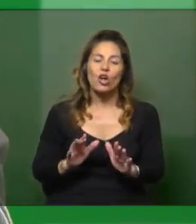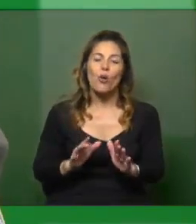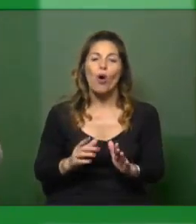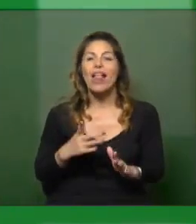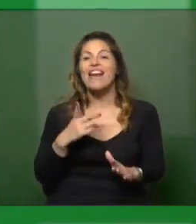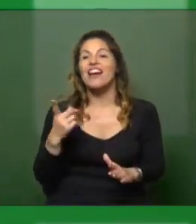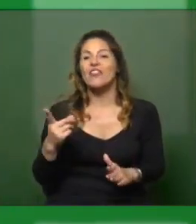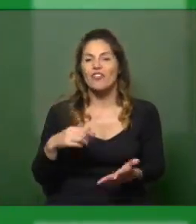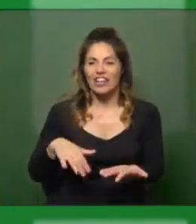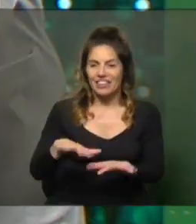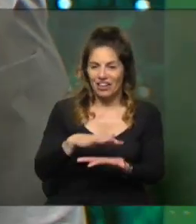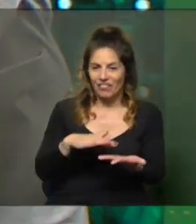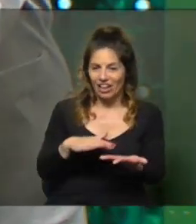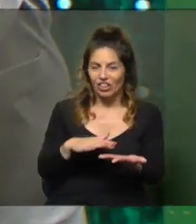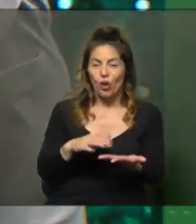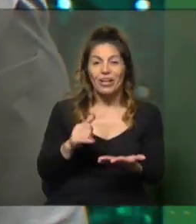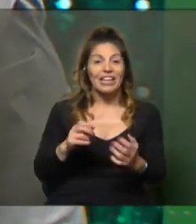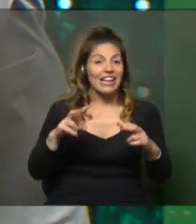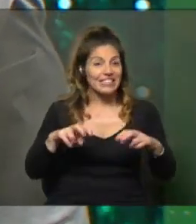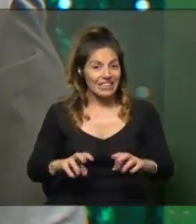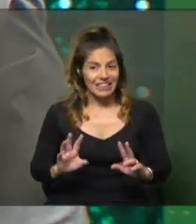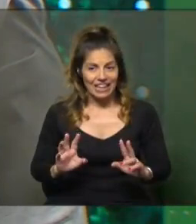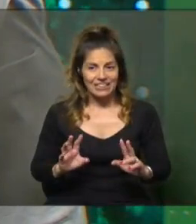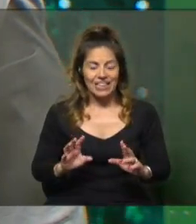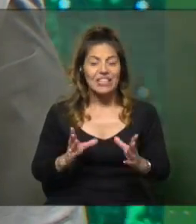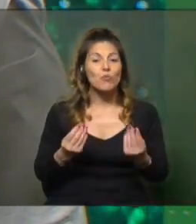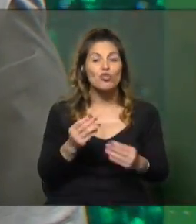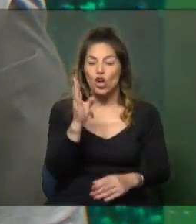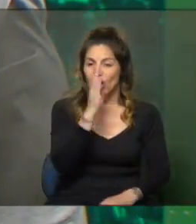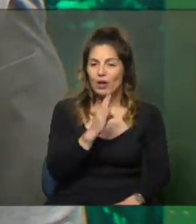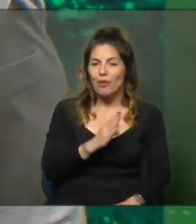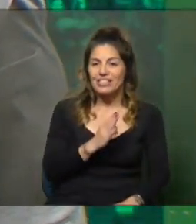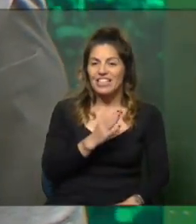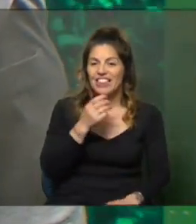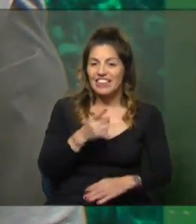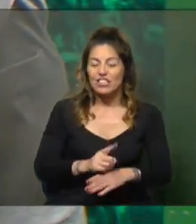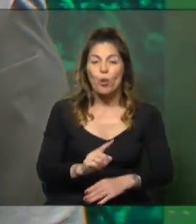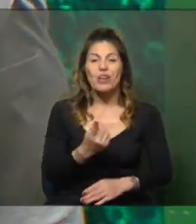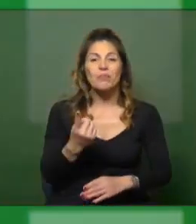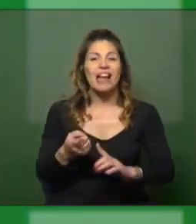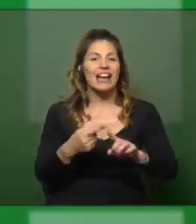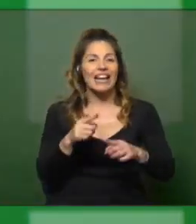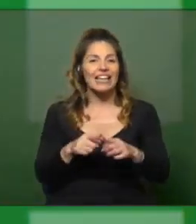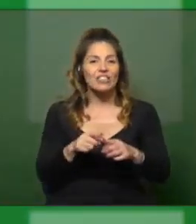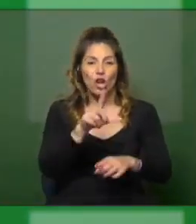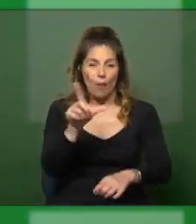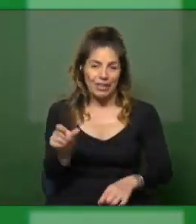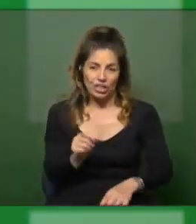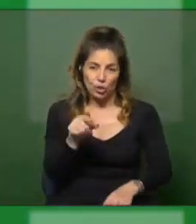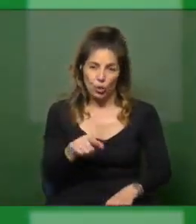barrio va a tener que sentarse hace mucho que Brasil decidió que su principal relación en América del Sur es con